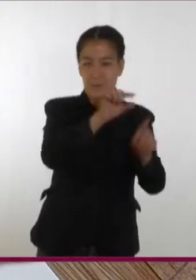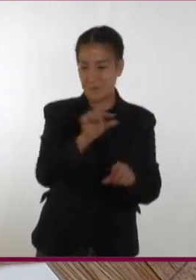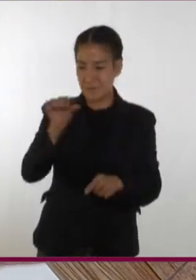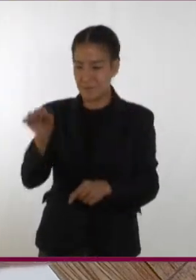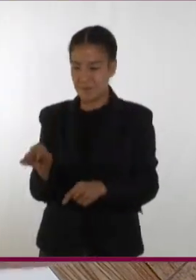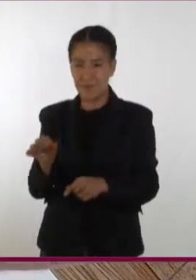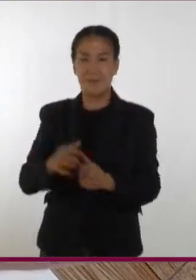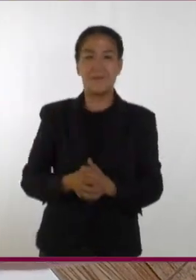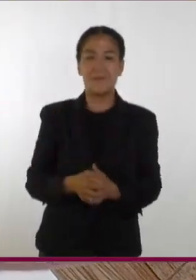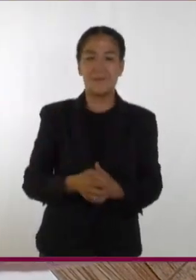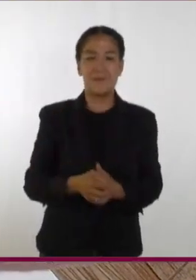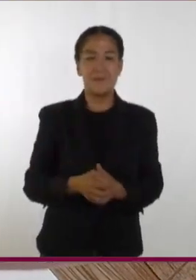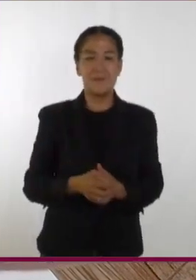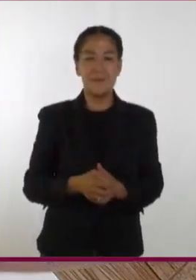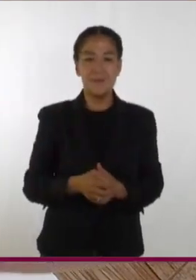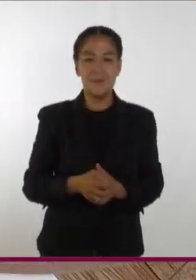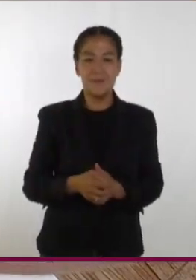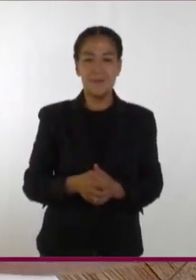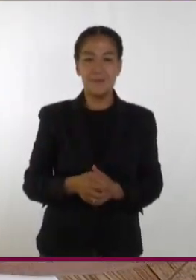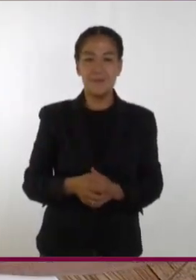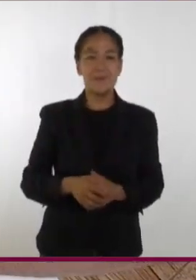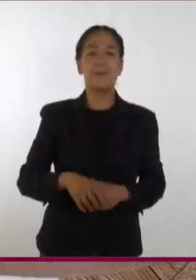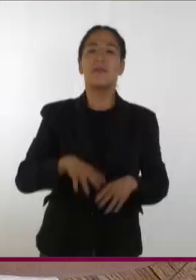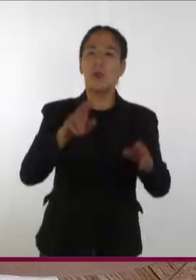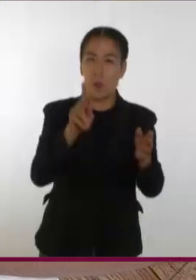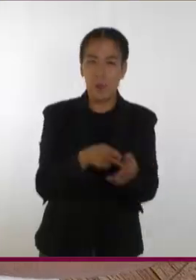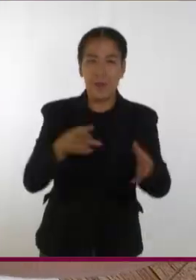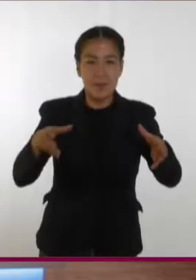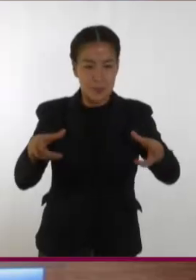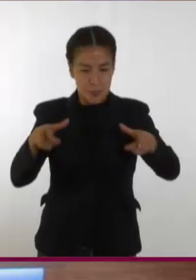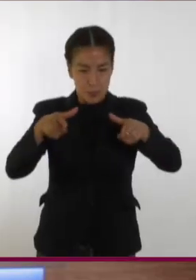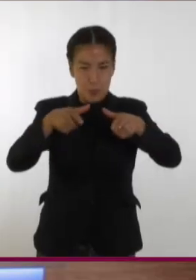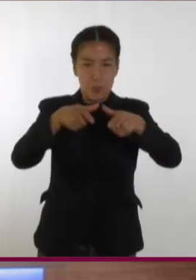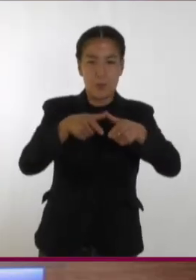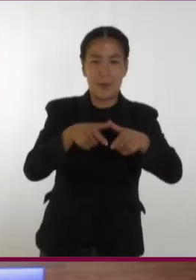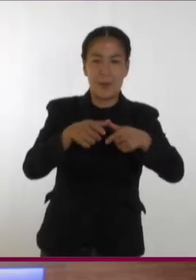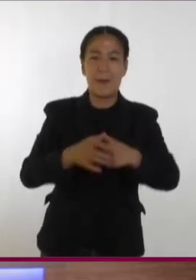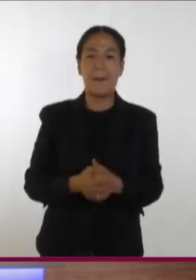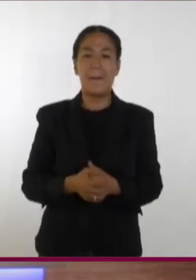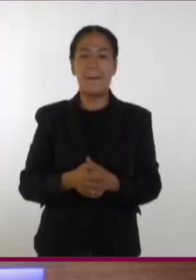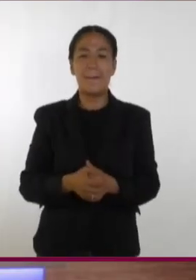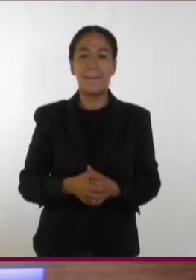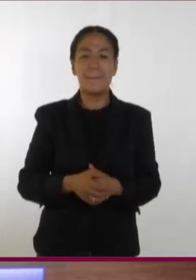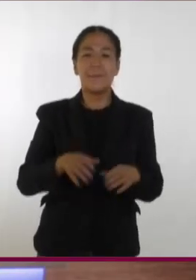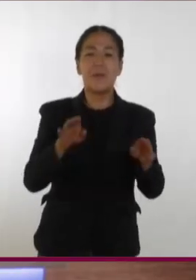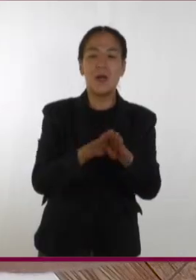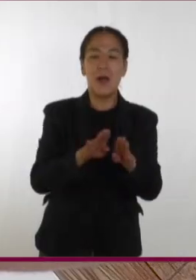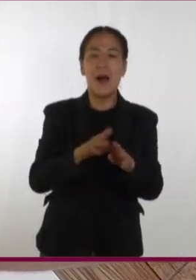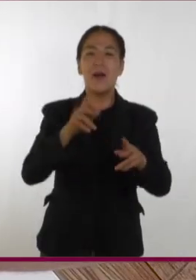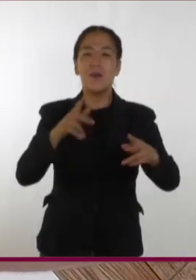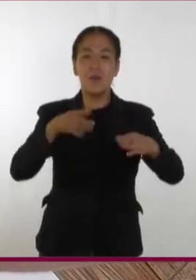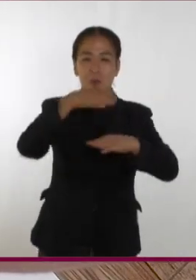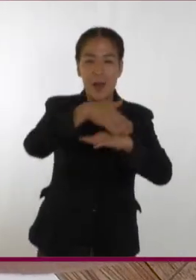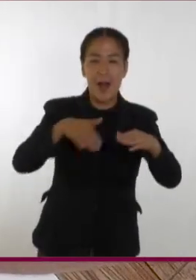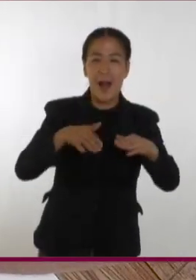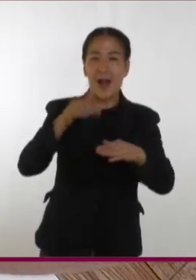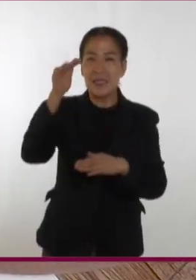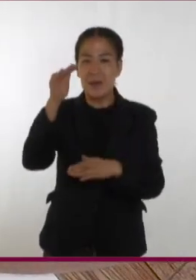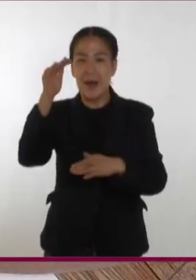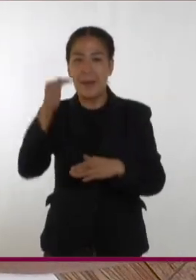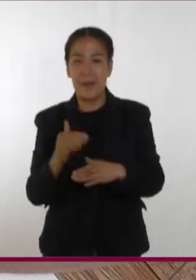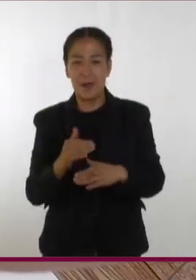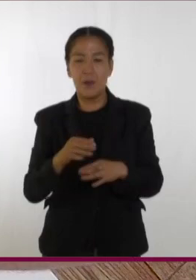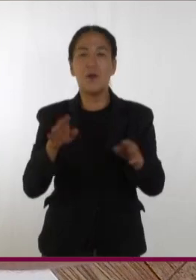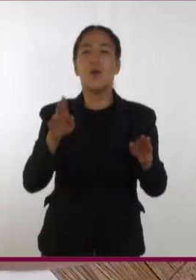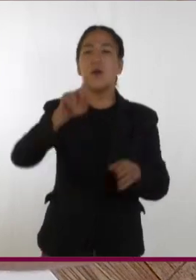Muy bien, y retiramos ese cuadrito y lo hacemos a un lado. Vamos a reagrupar las piezas La que cortamos arriba